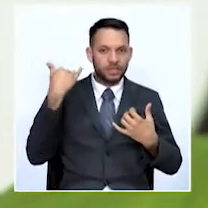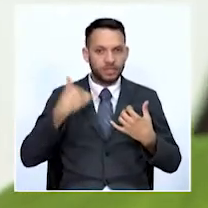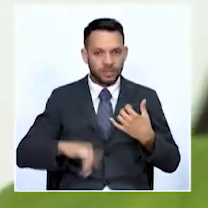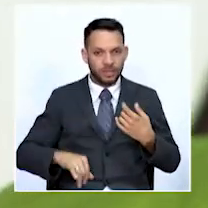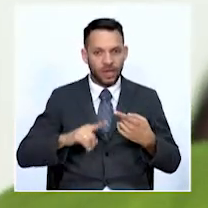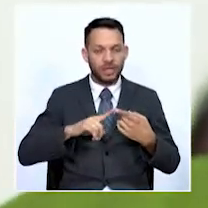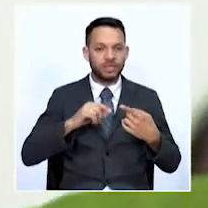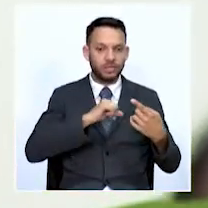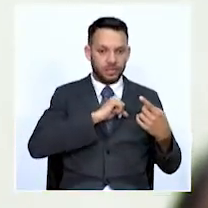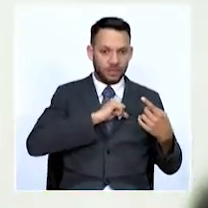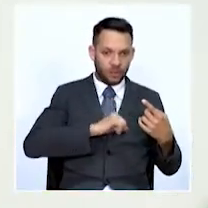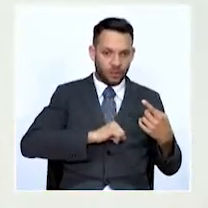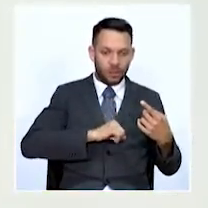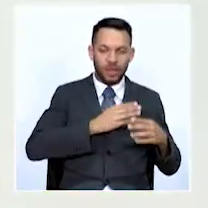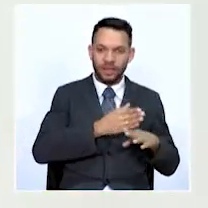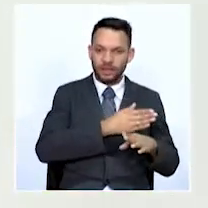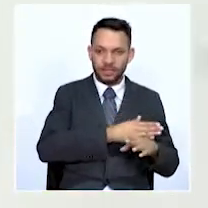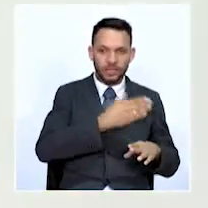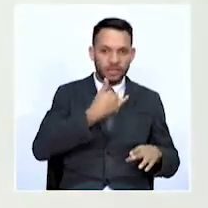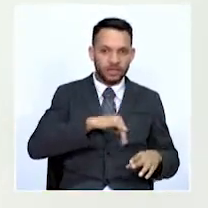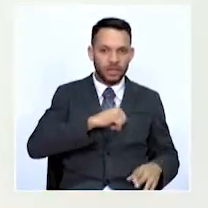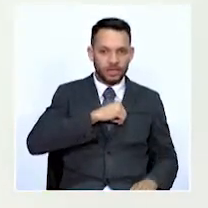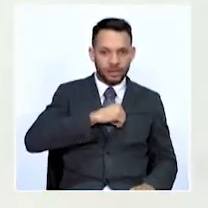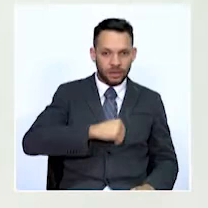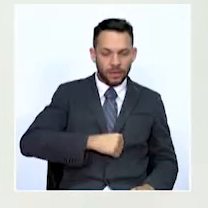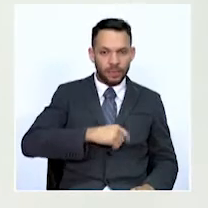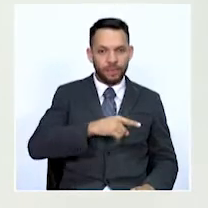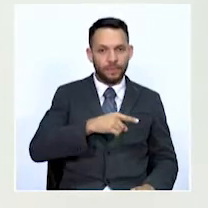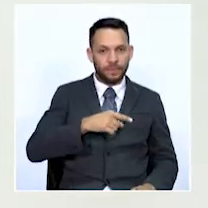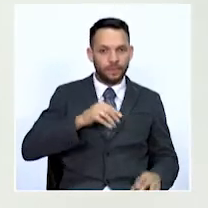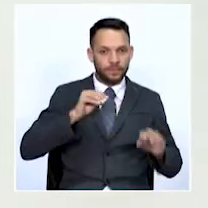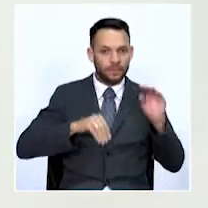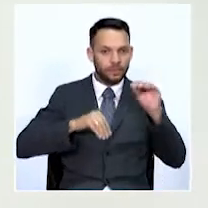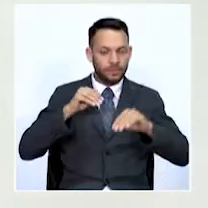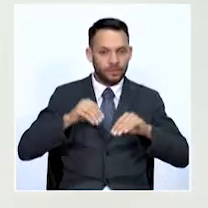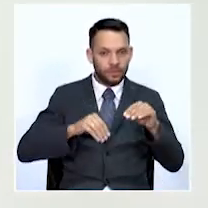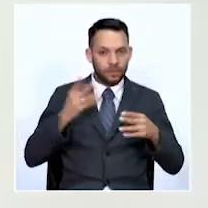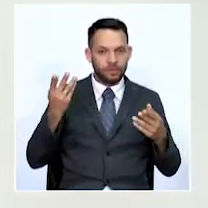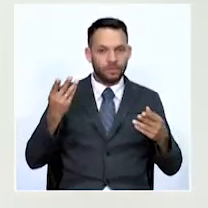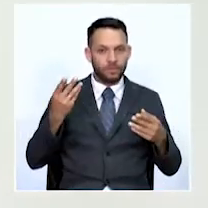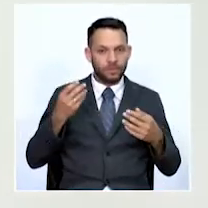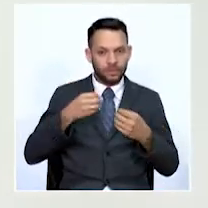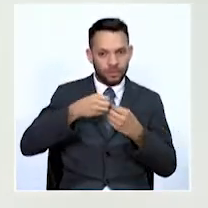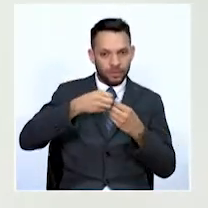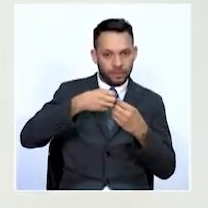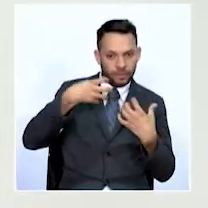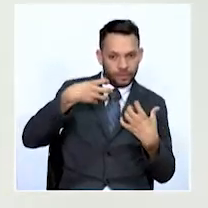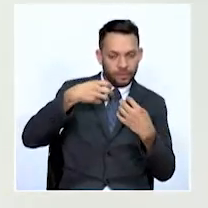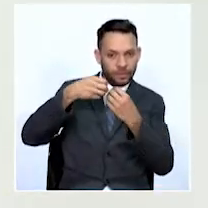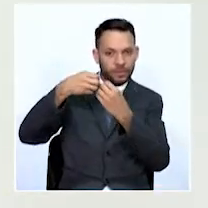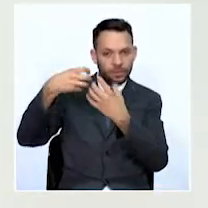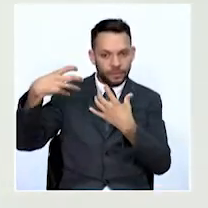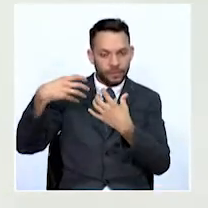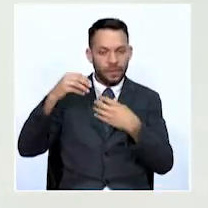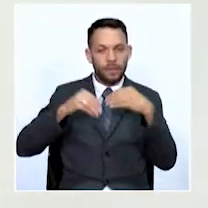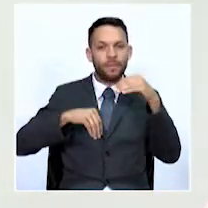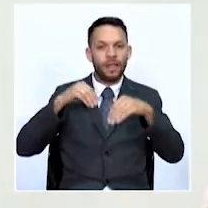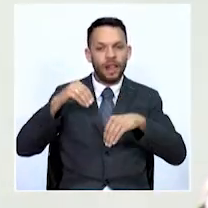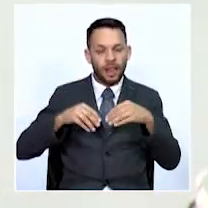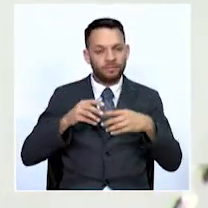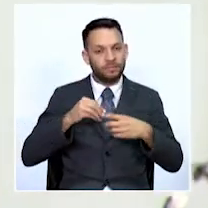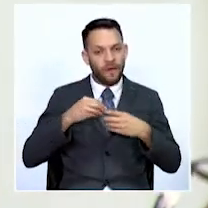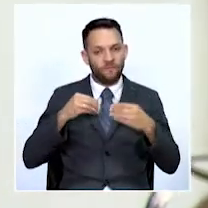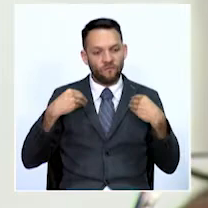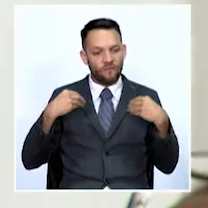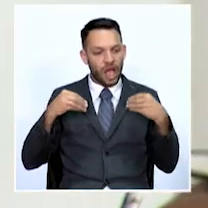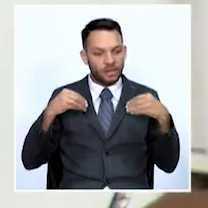operar, ¿sí? Una cirugía para quitarle esas nodulaciones que la limitan para la